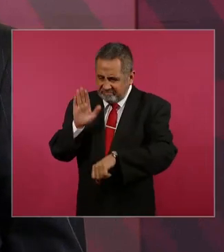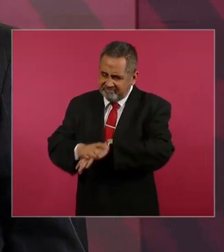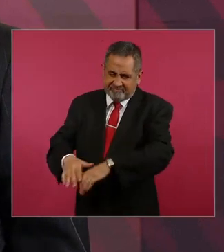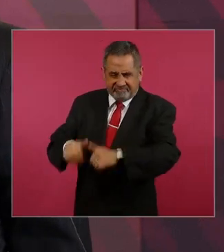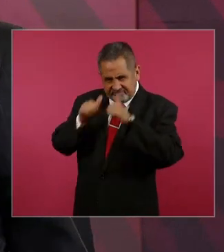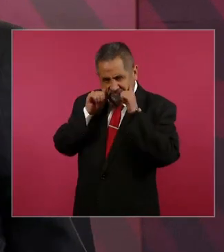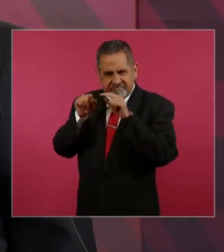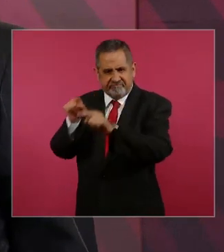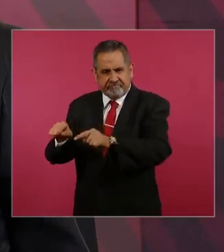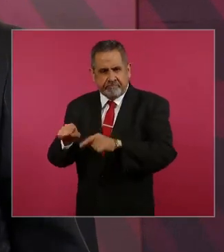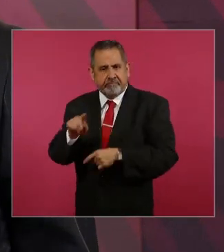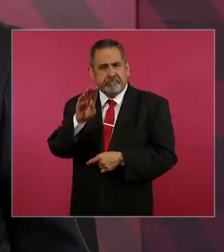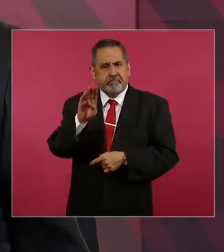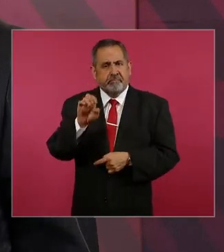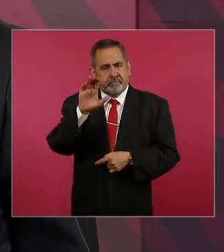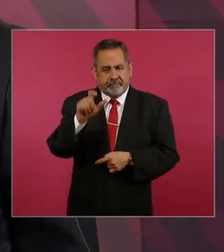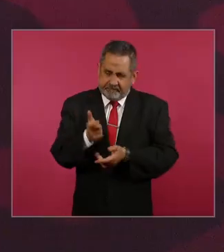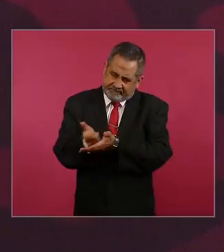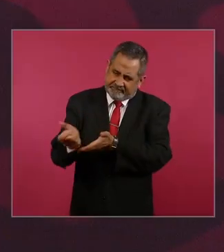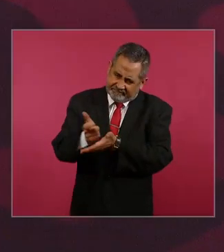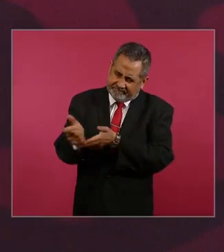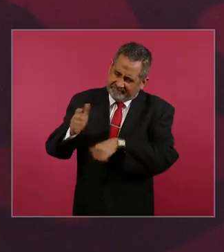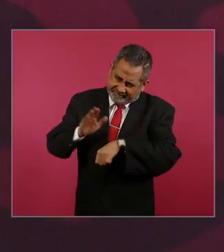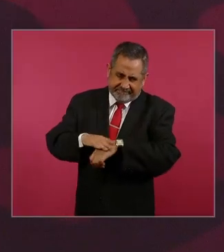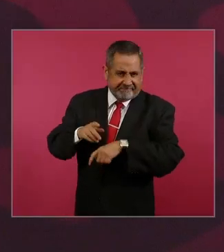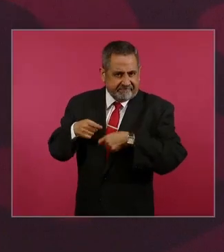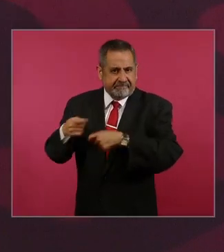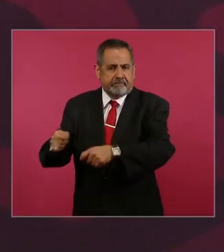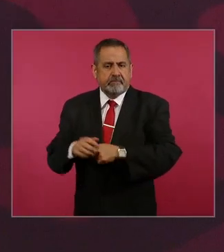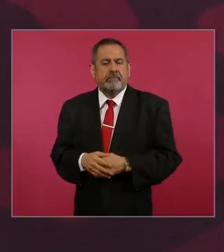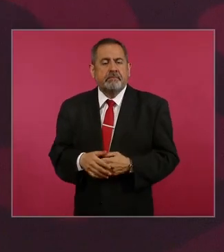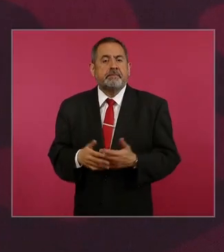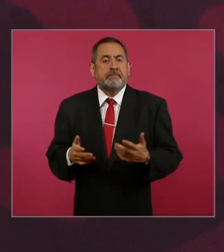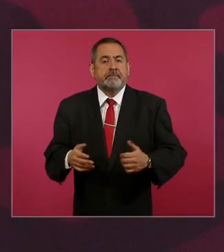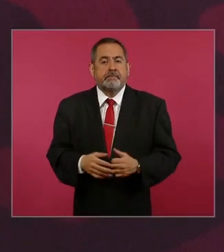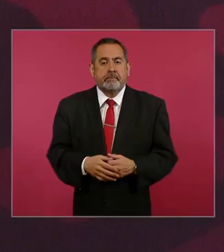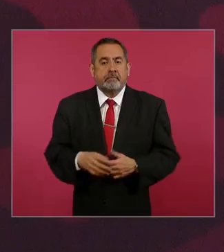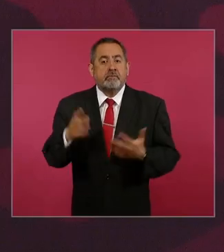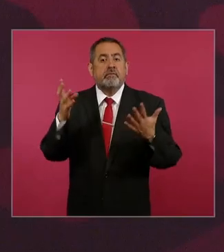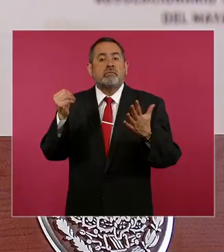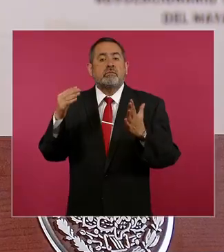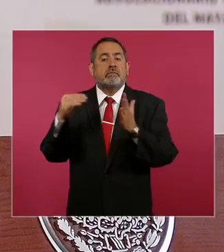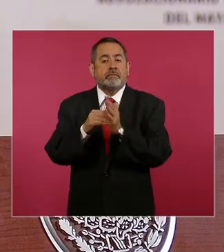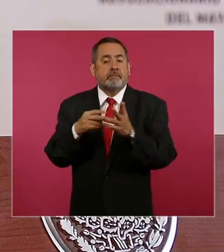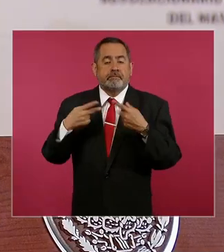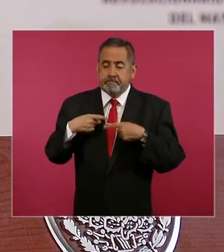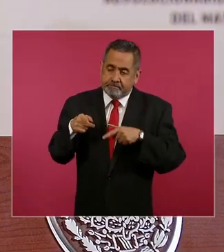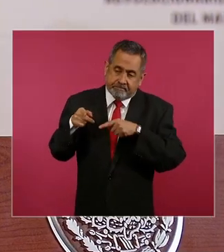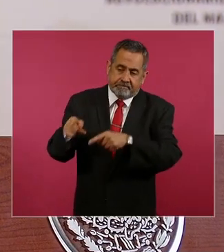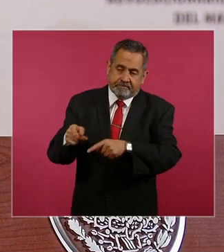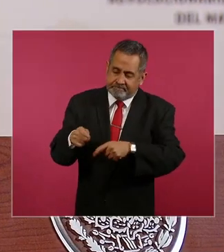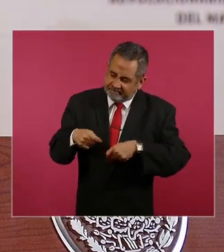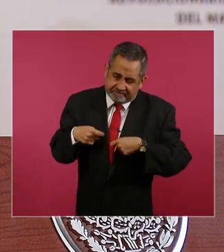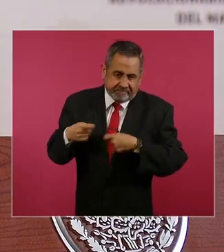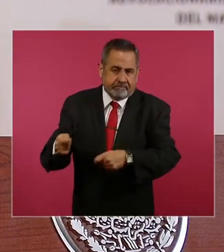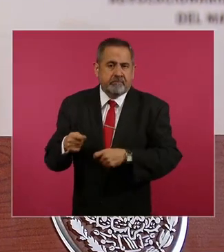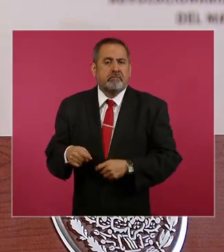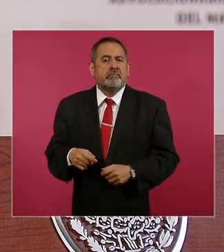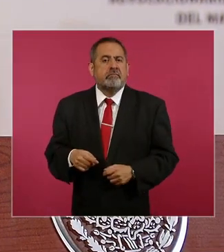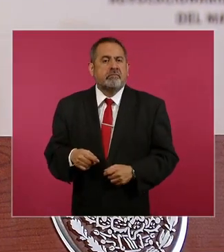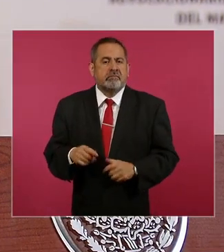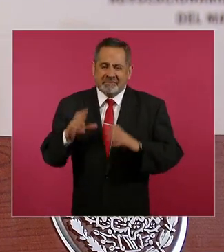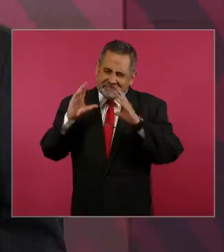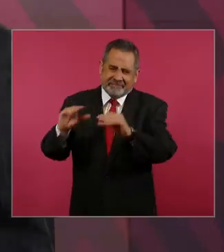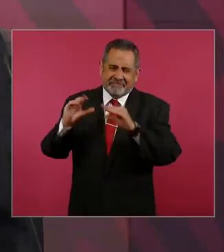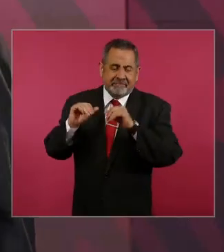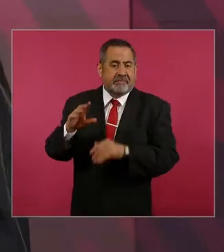las becas se formaban nueve mil vamos a formar